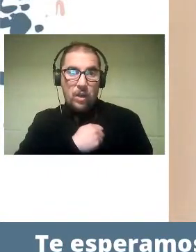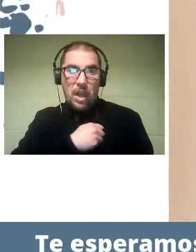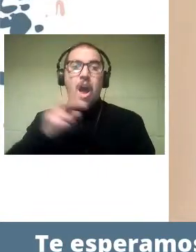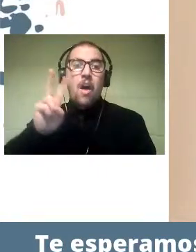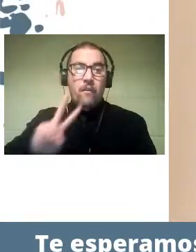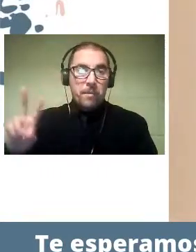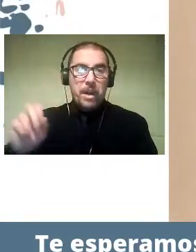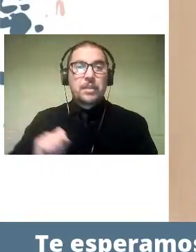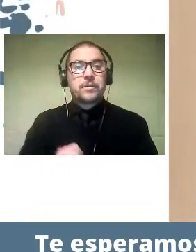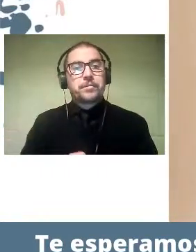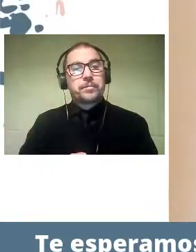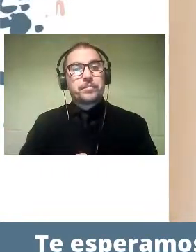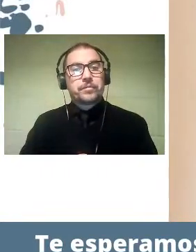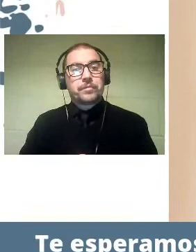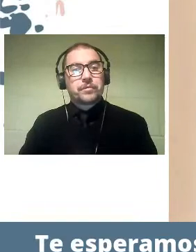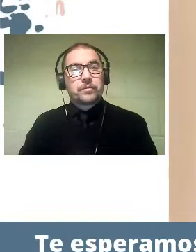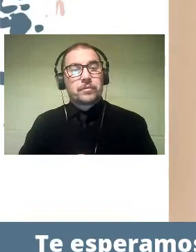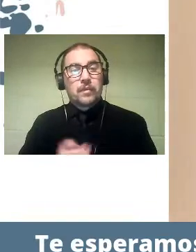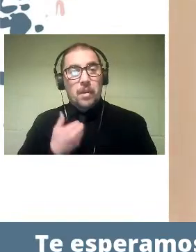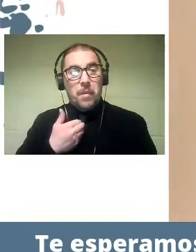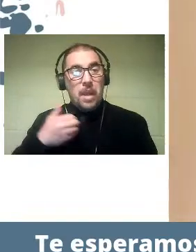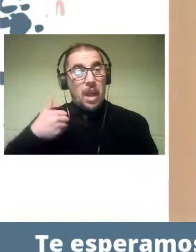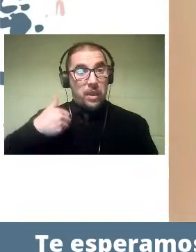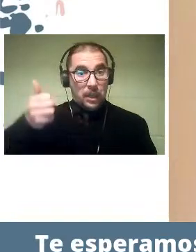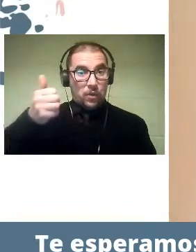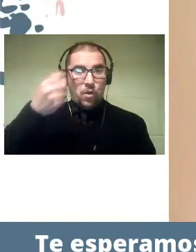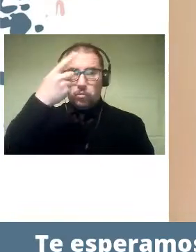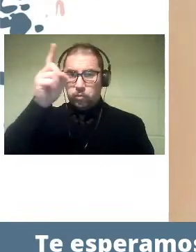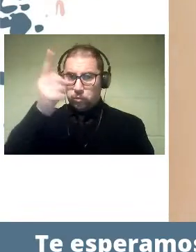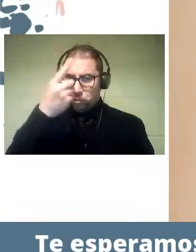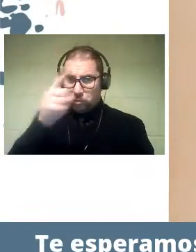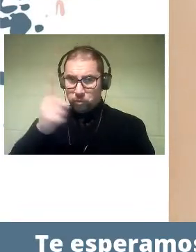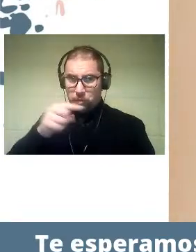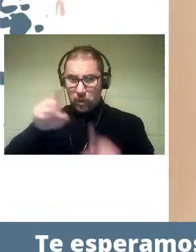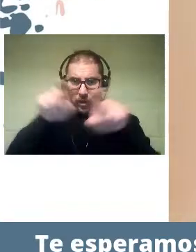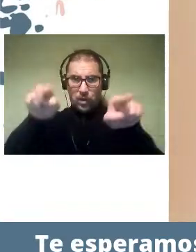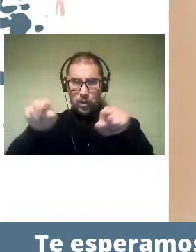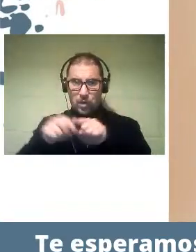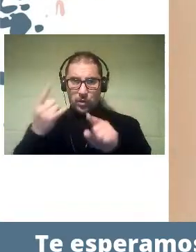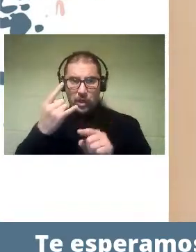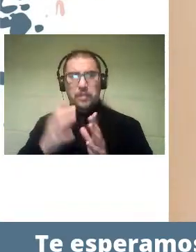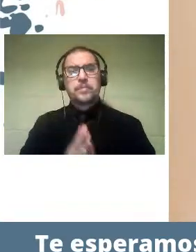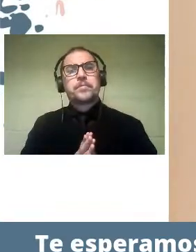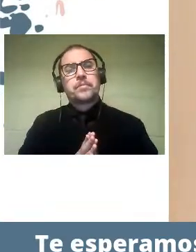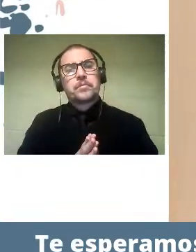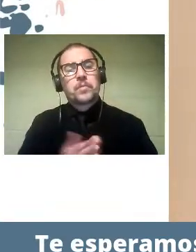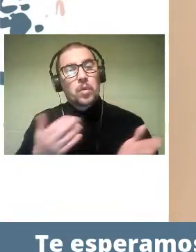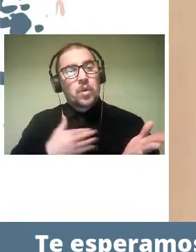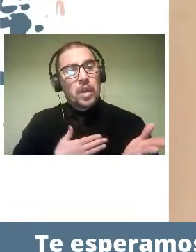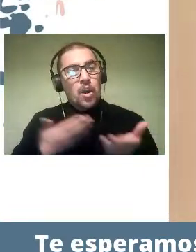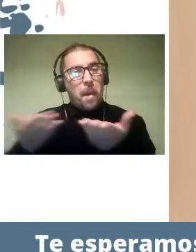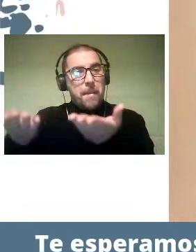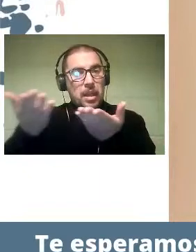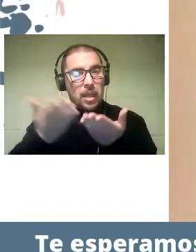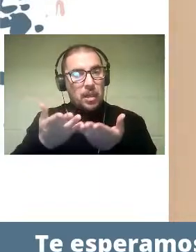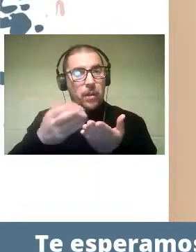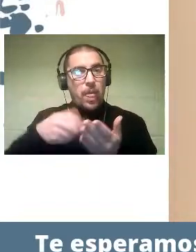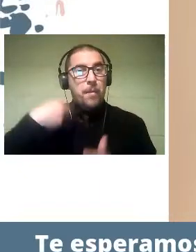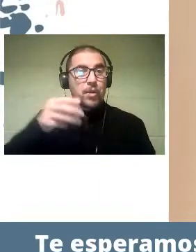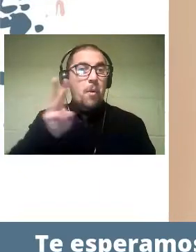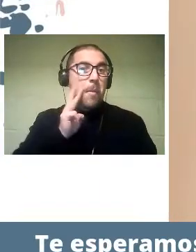Universidad Católica de Valparaíso y director de la Orquesta de Cámara de la misma universidad. Quiero invitarlos para el